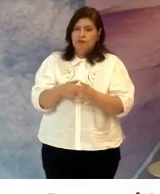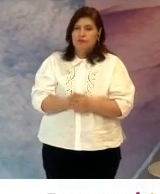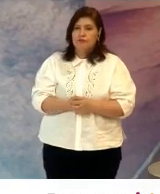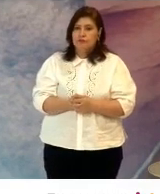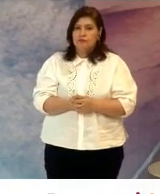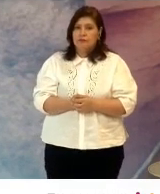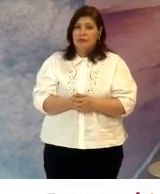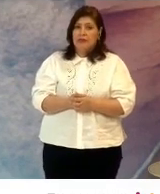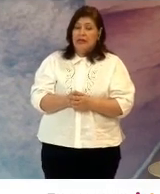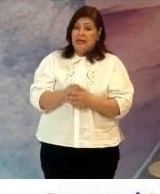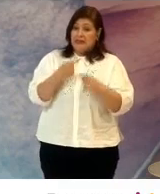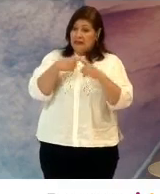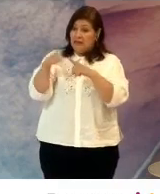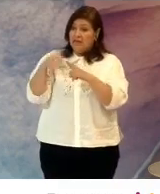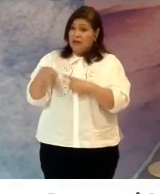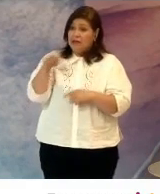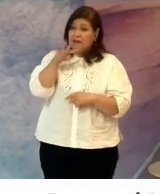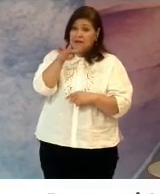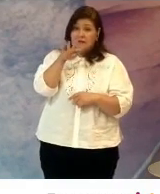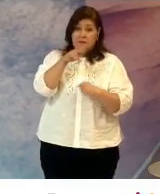de 19 países.